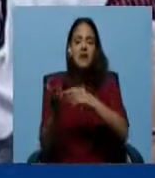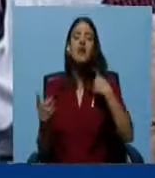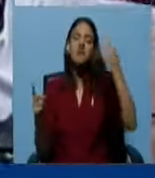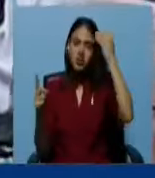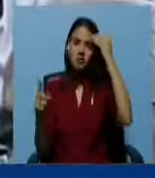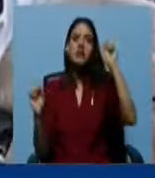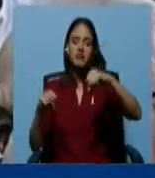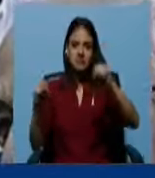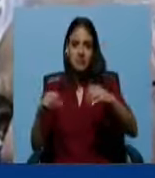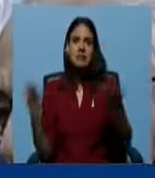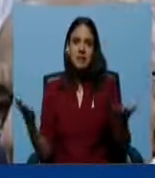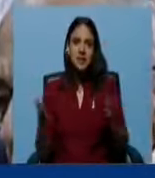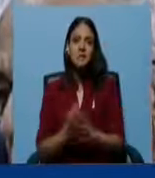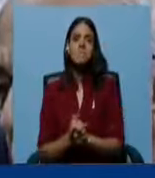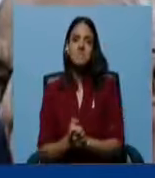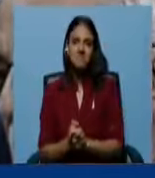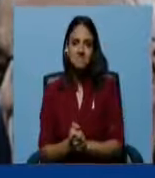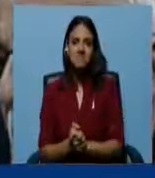García Carneiro.